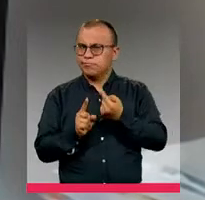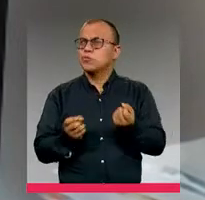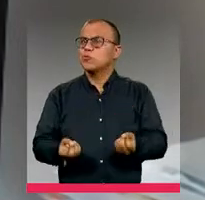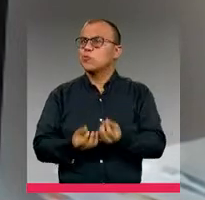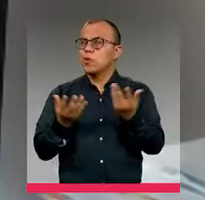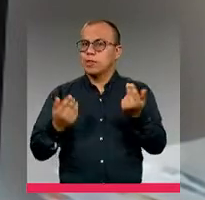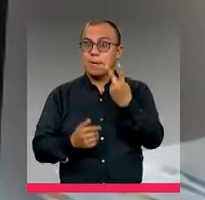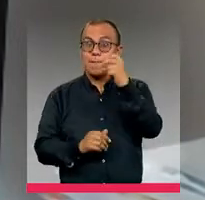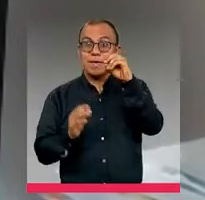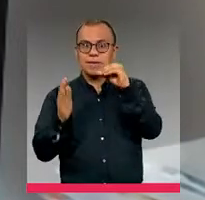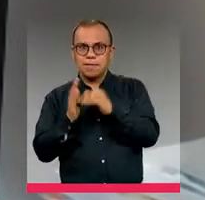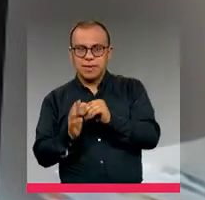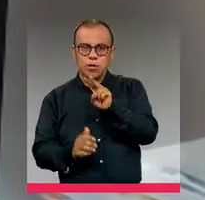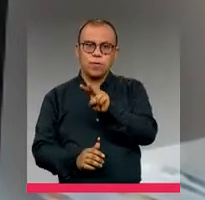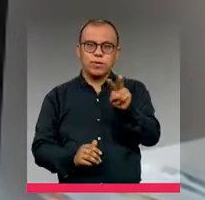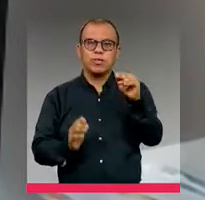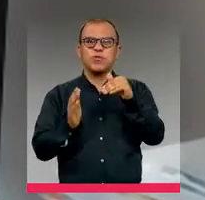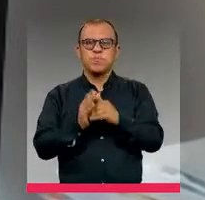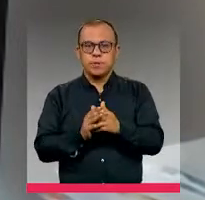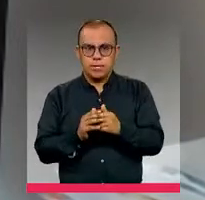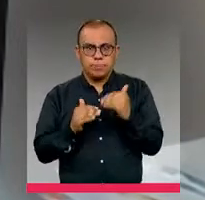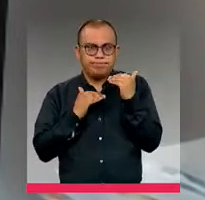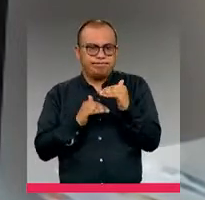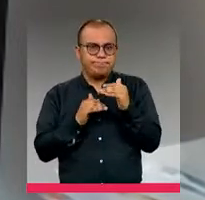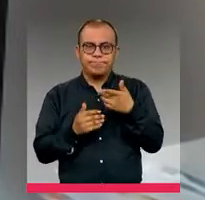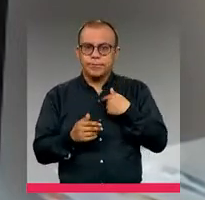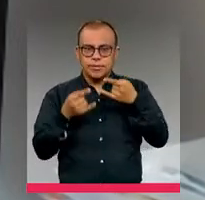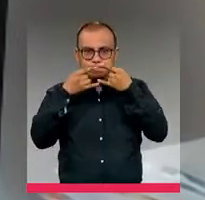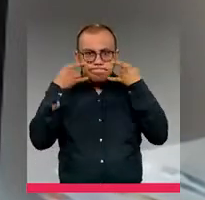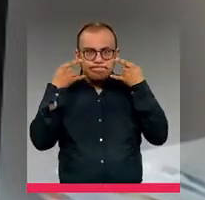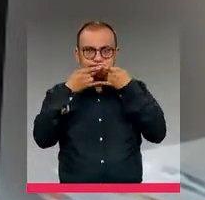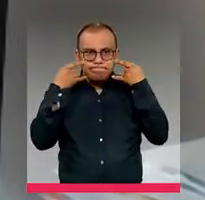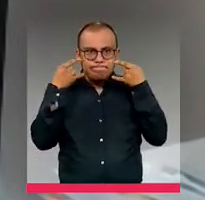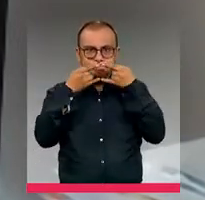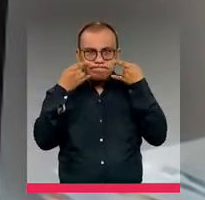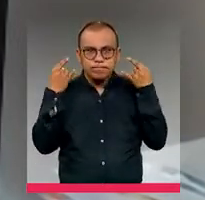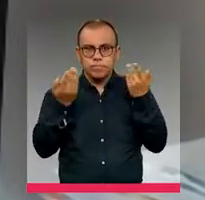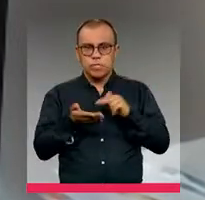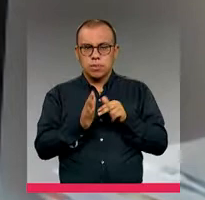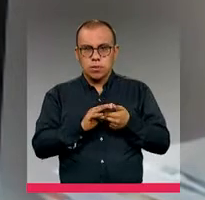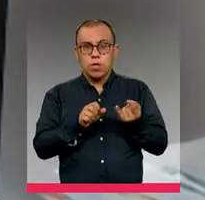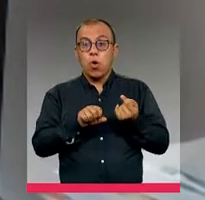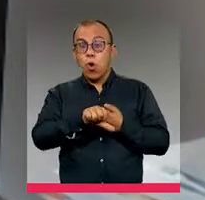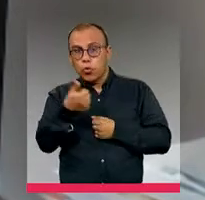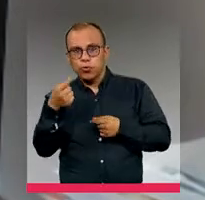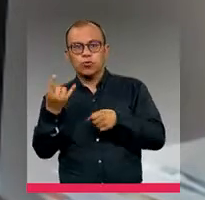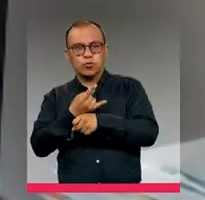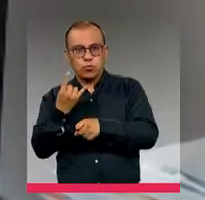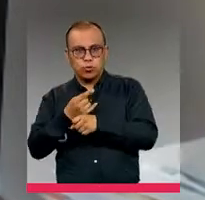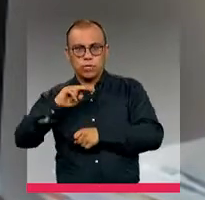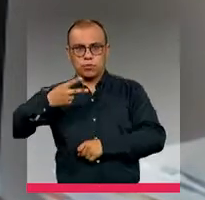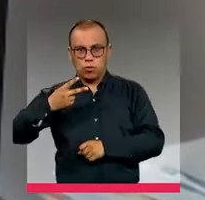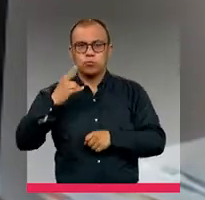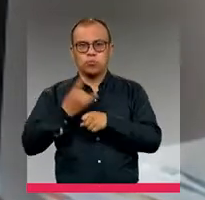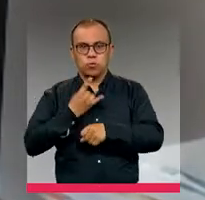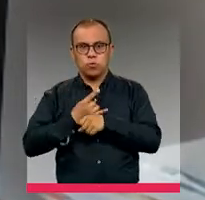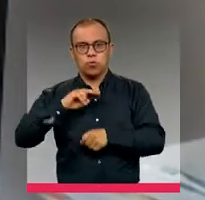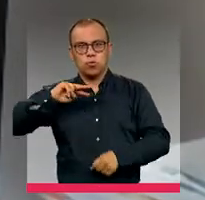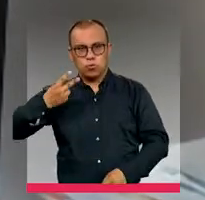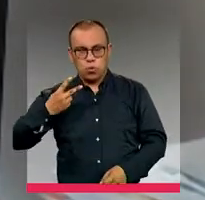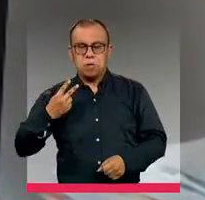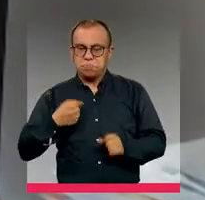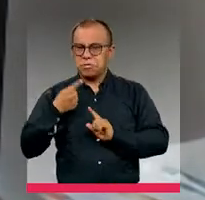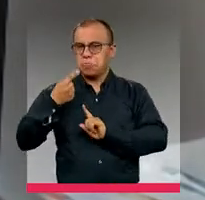meterle 20.000 o $22,000 solo al tapabocas, mientras estos reutilizables, podrías utilizarlo un par de meses